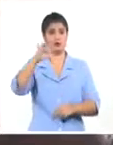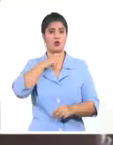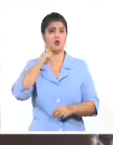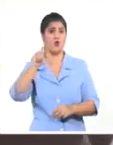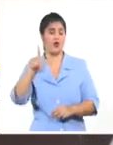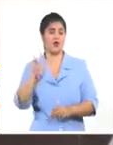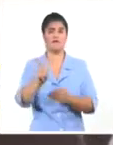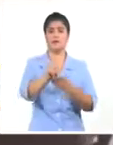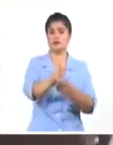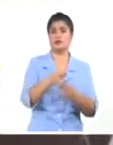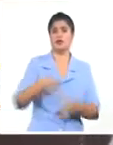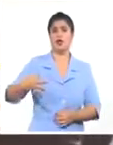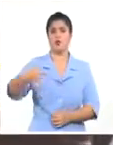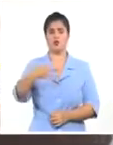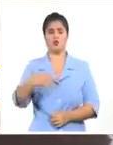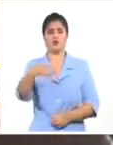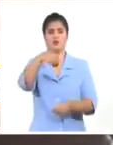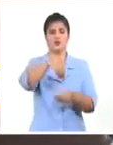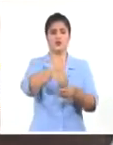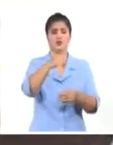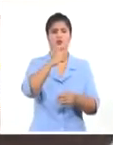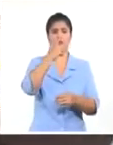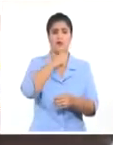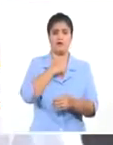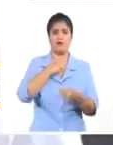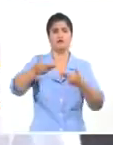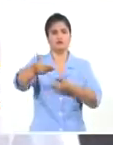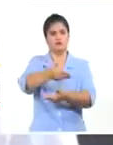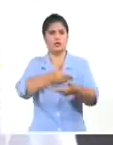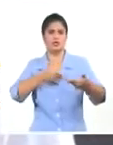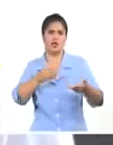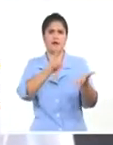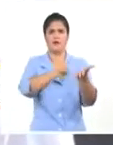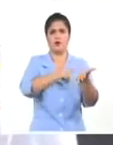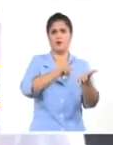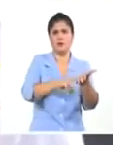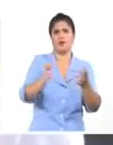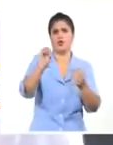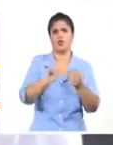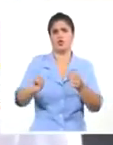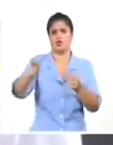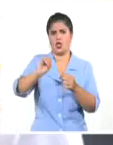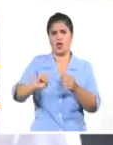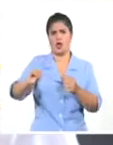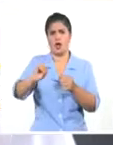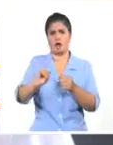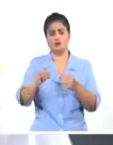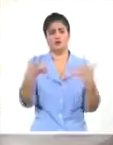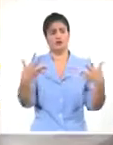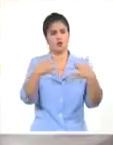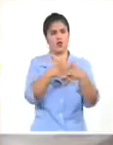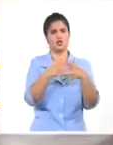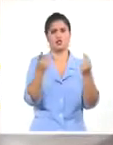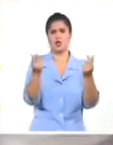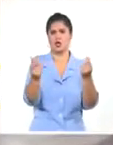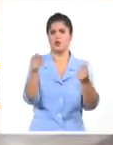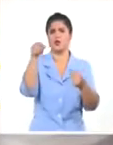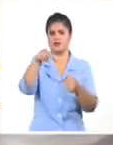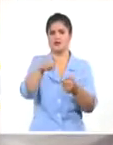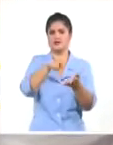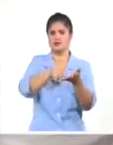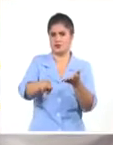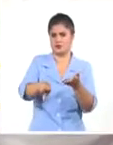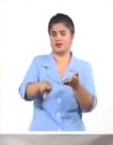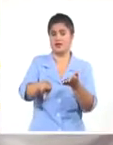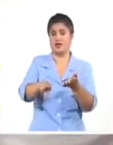visita al municipio avileño de Bolivia, intercambió con los integrantes de los órganos globales de la economía en este territorio sobre